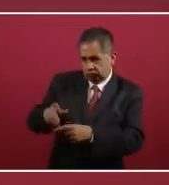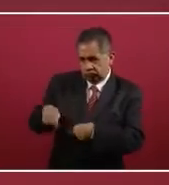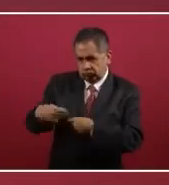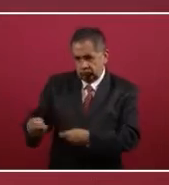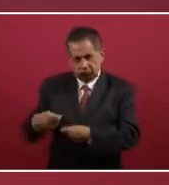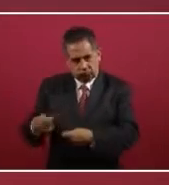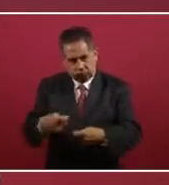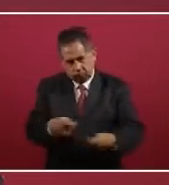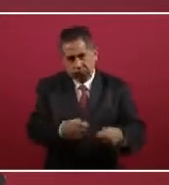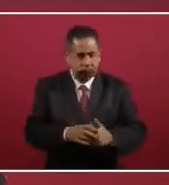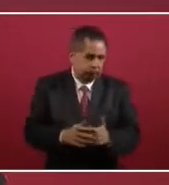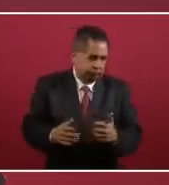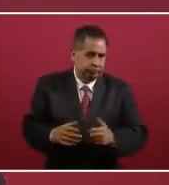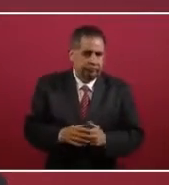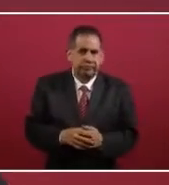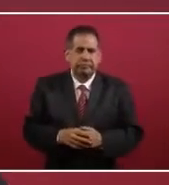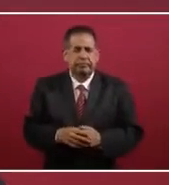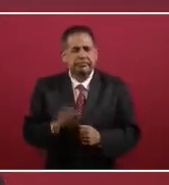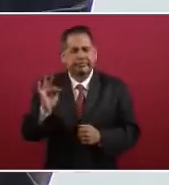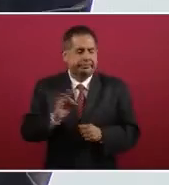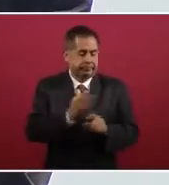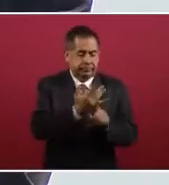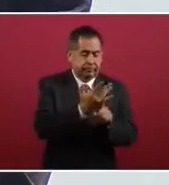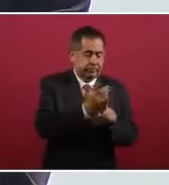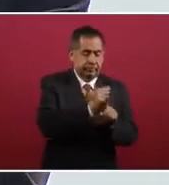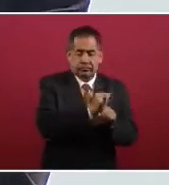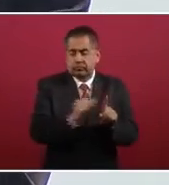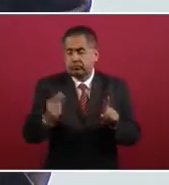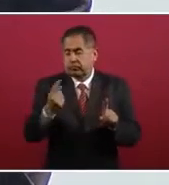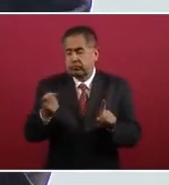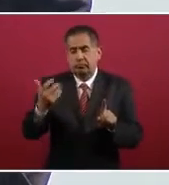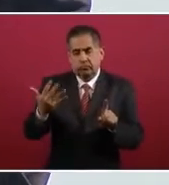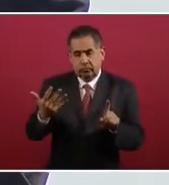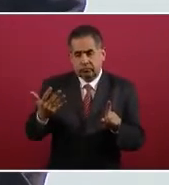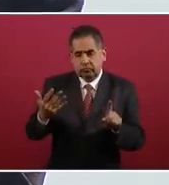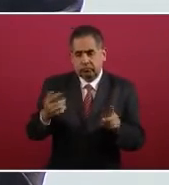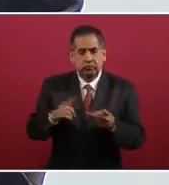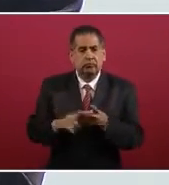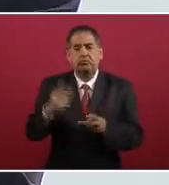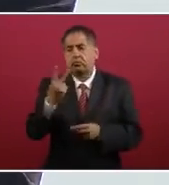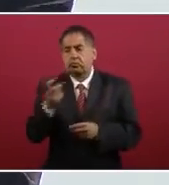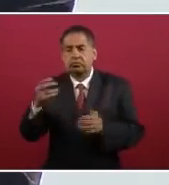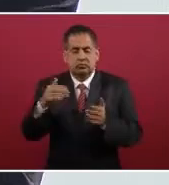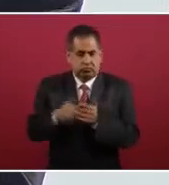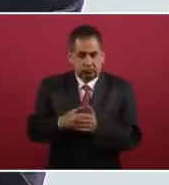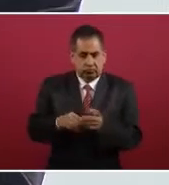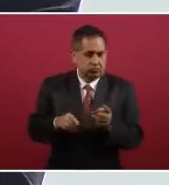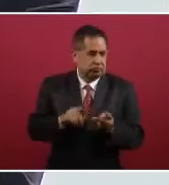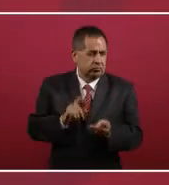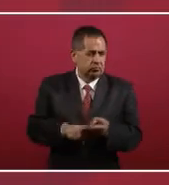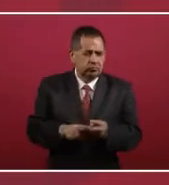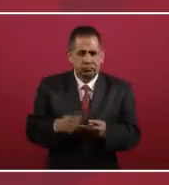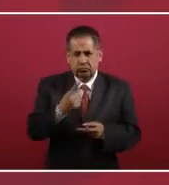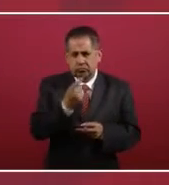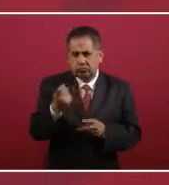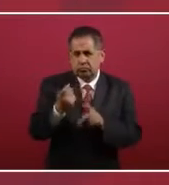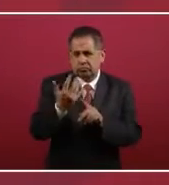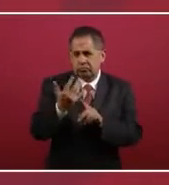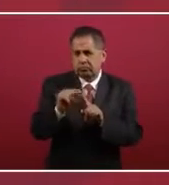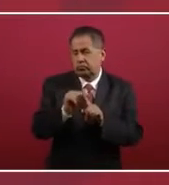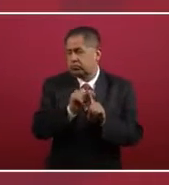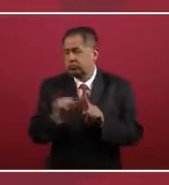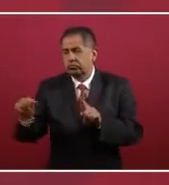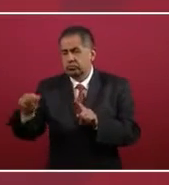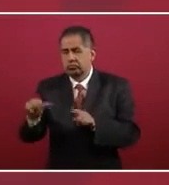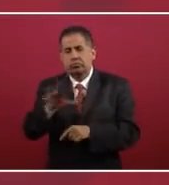Si es de 50 a 150 alumnos, 200 mil, y de 150 alumnos hacia